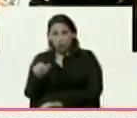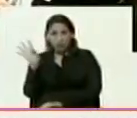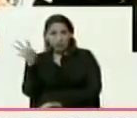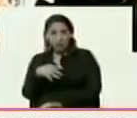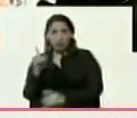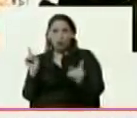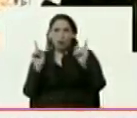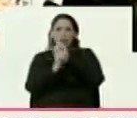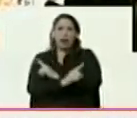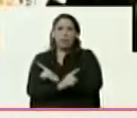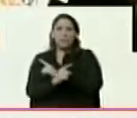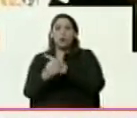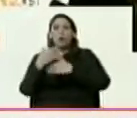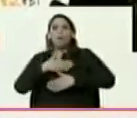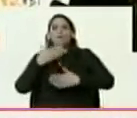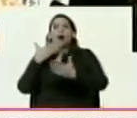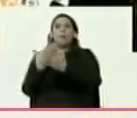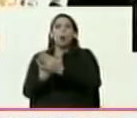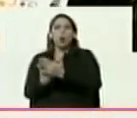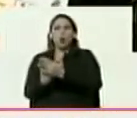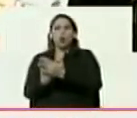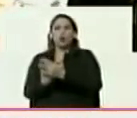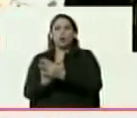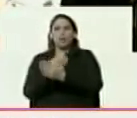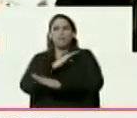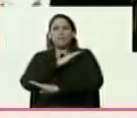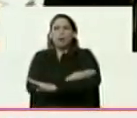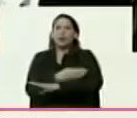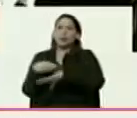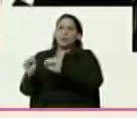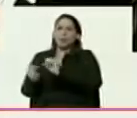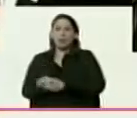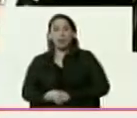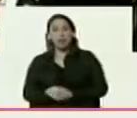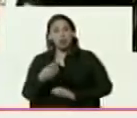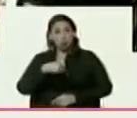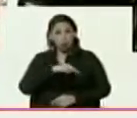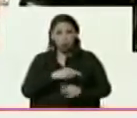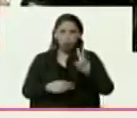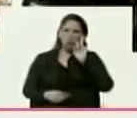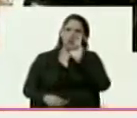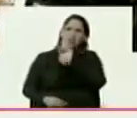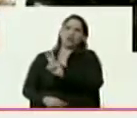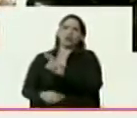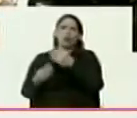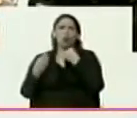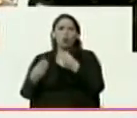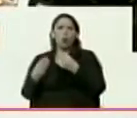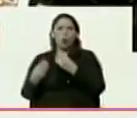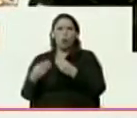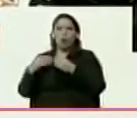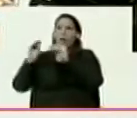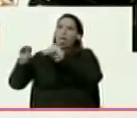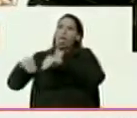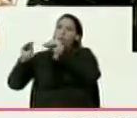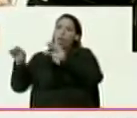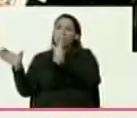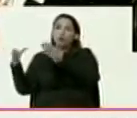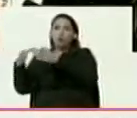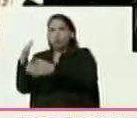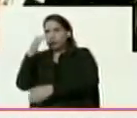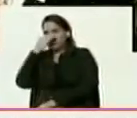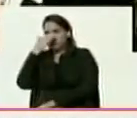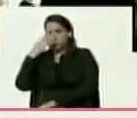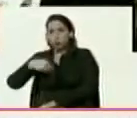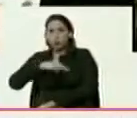cambio de favores por parte de fuerzas imperiales. Hemos visto cómo se ha recurrido a grupos irregulares en nuestra